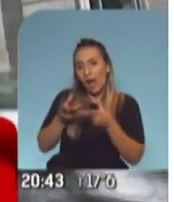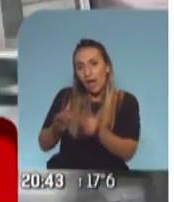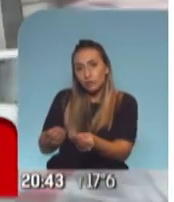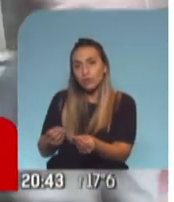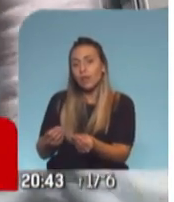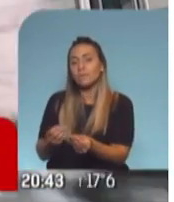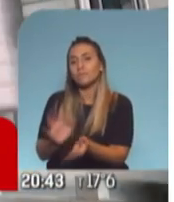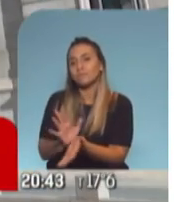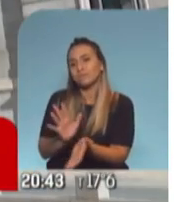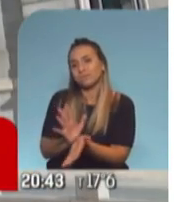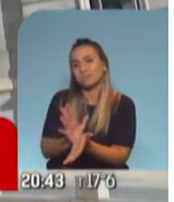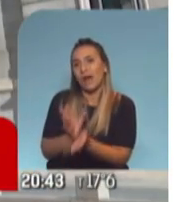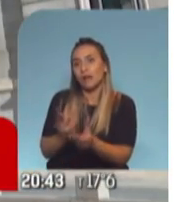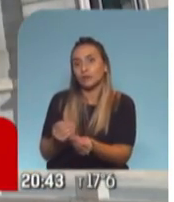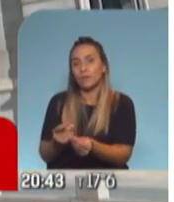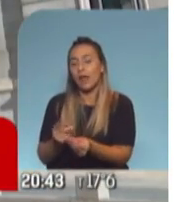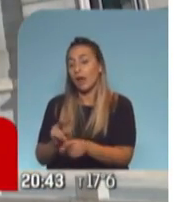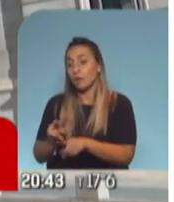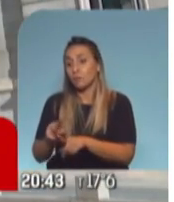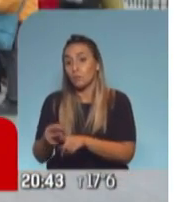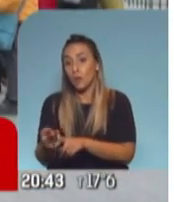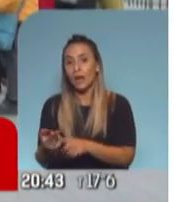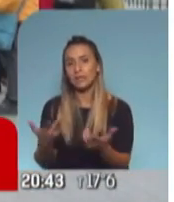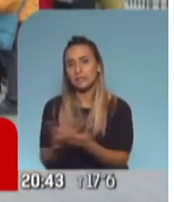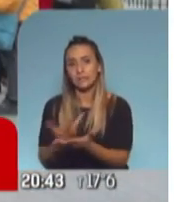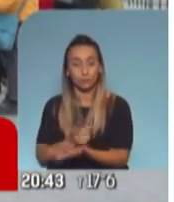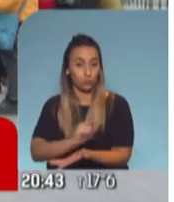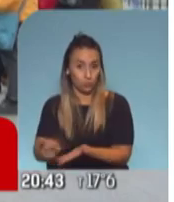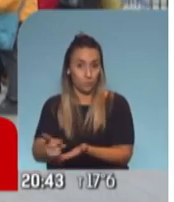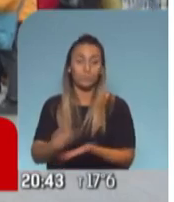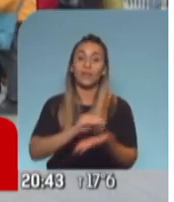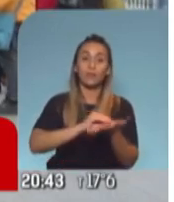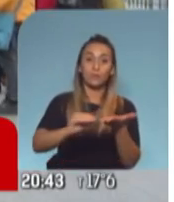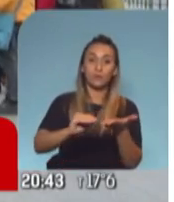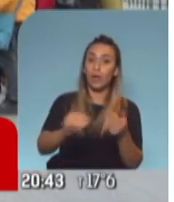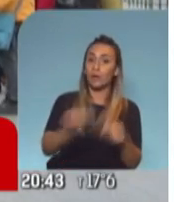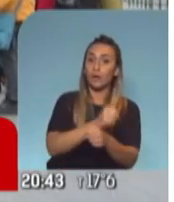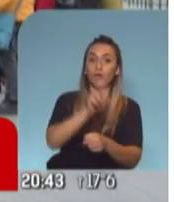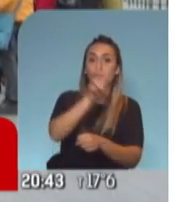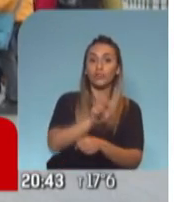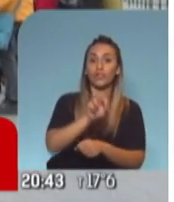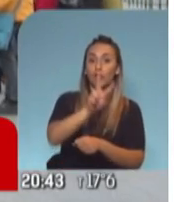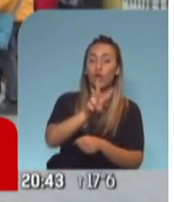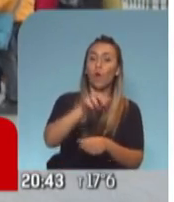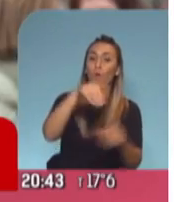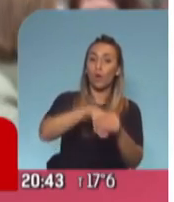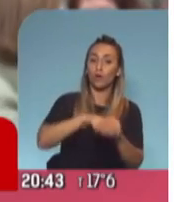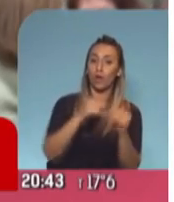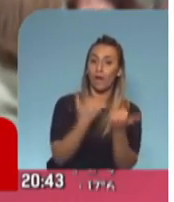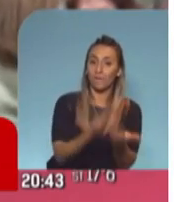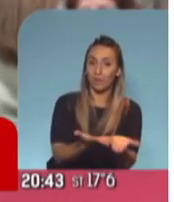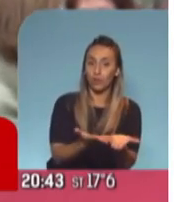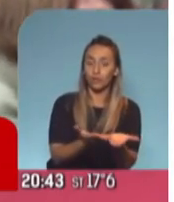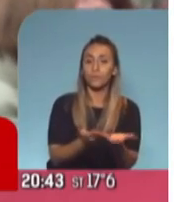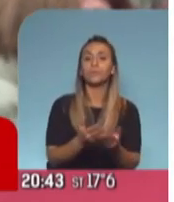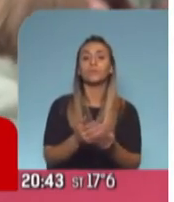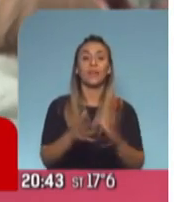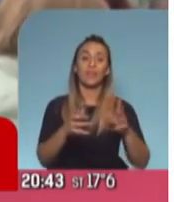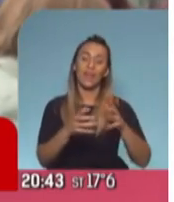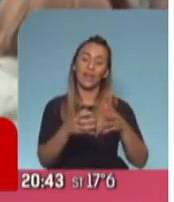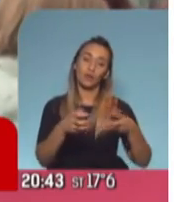sufrimiento. La norma fue aprobada en diputados con 202 votos a favor, de la izquierda, centro